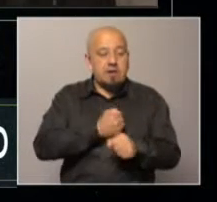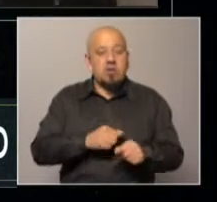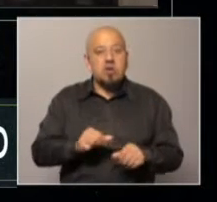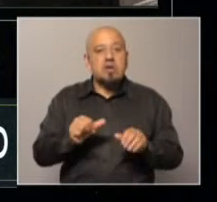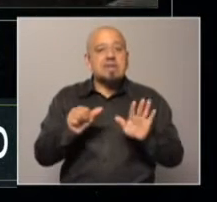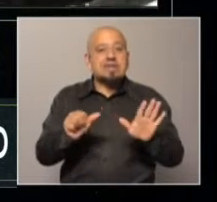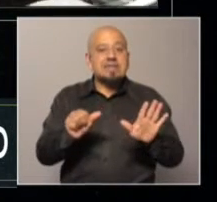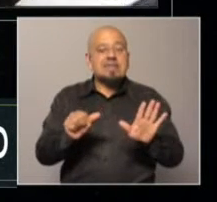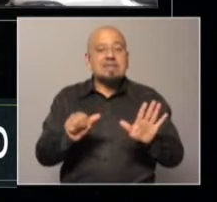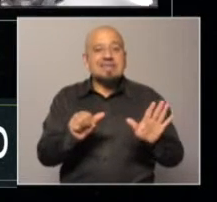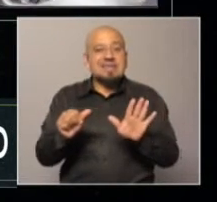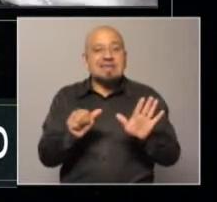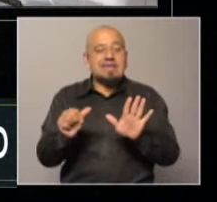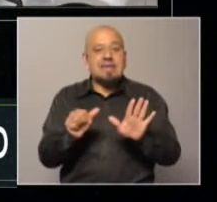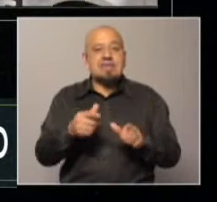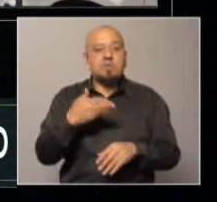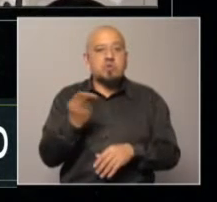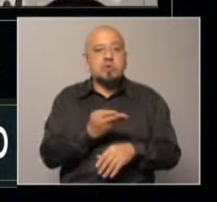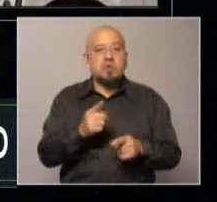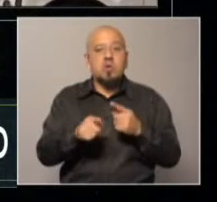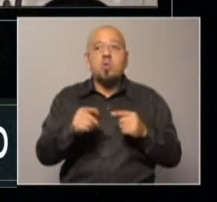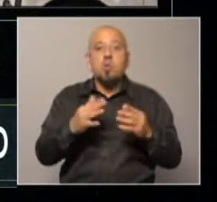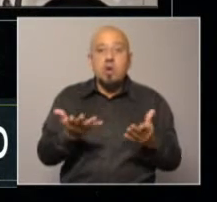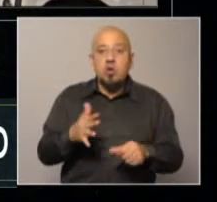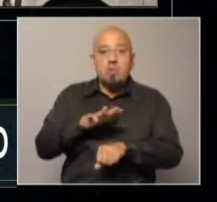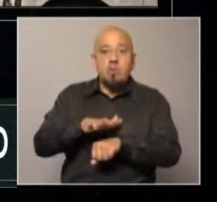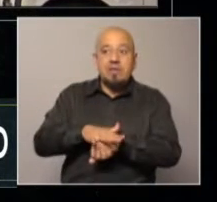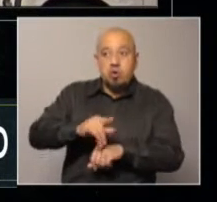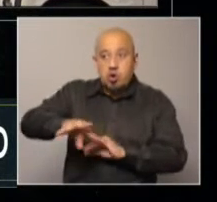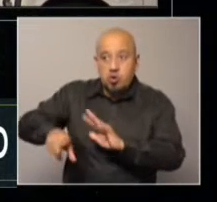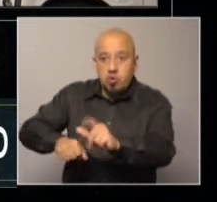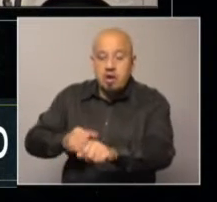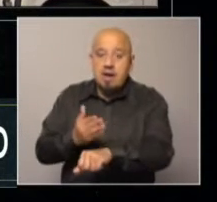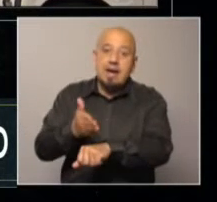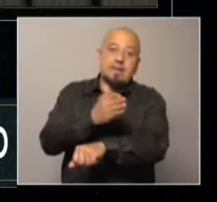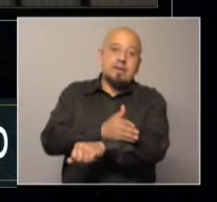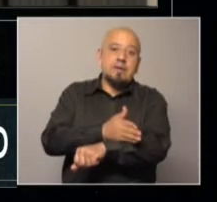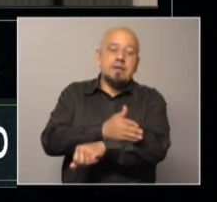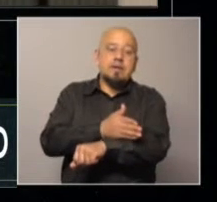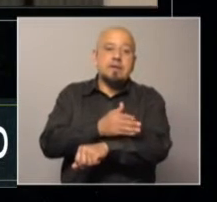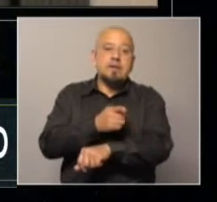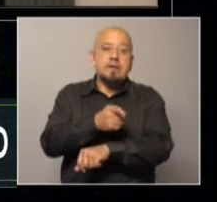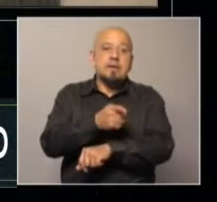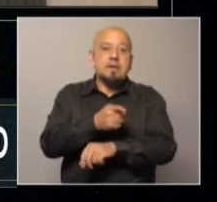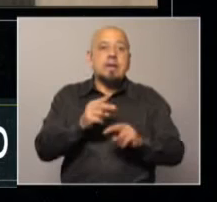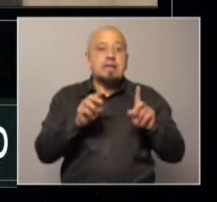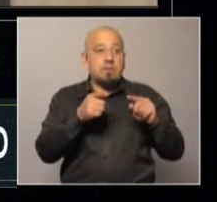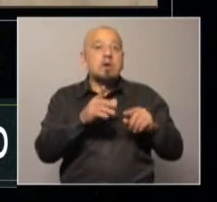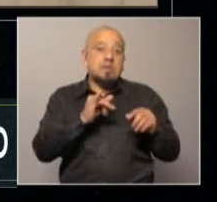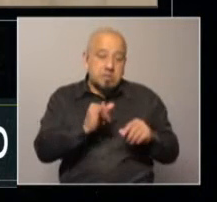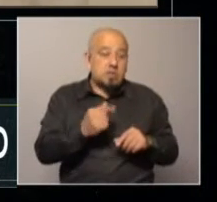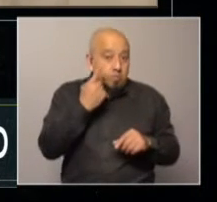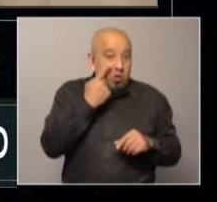66% tenía al momento de delinquir o había tenido antes vínculo con el mundo laboral, digamos,